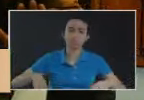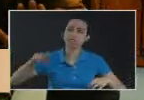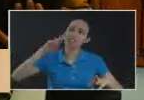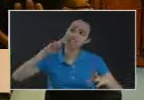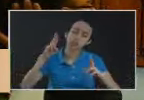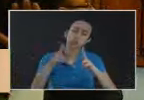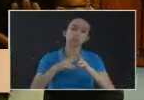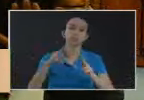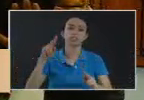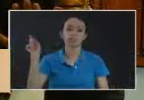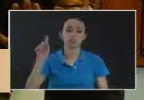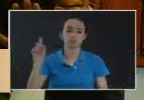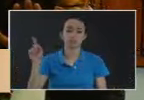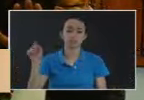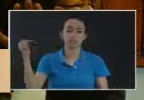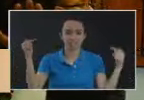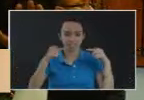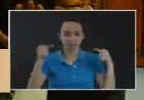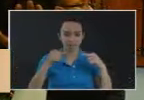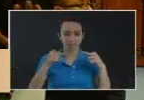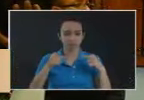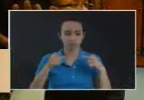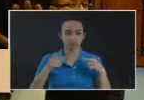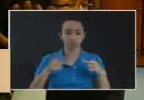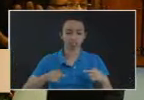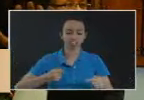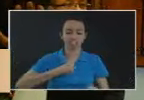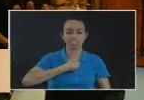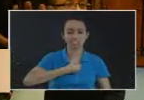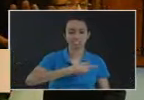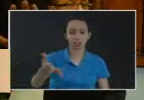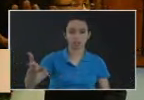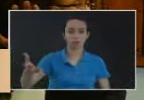Reconoce dónde el enemigo tiró veneno.